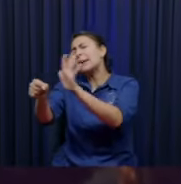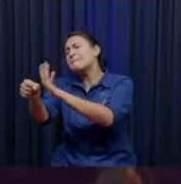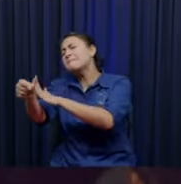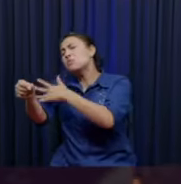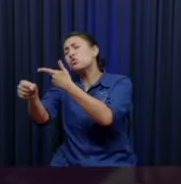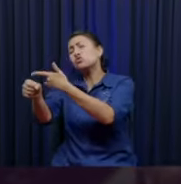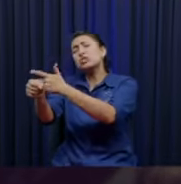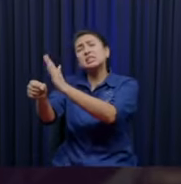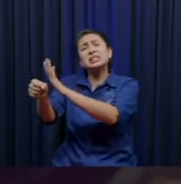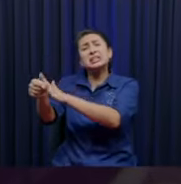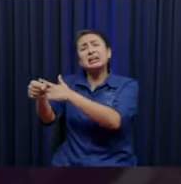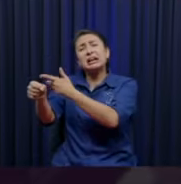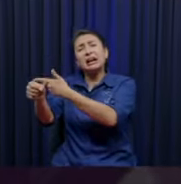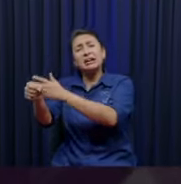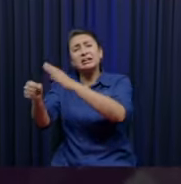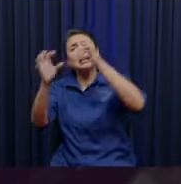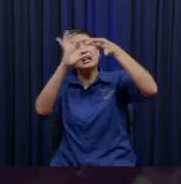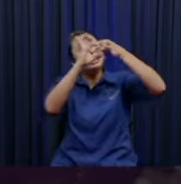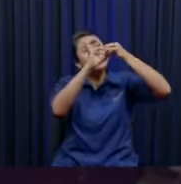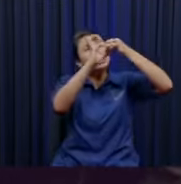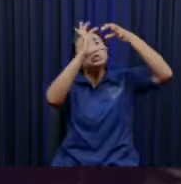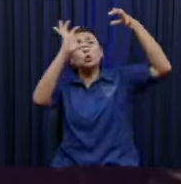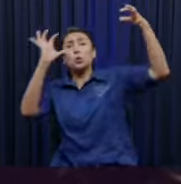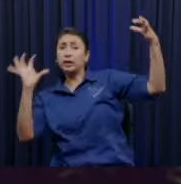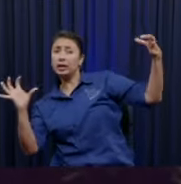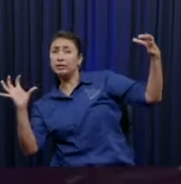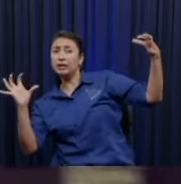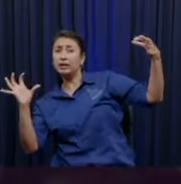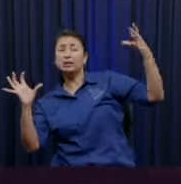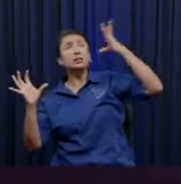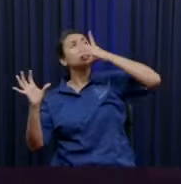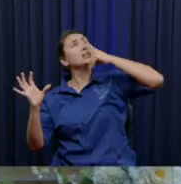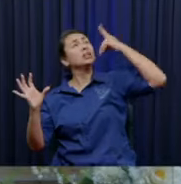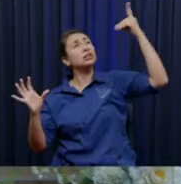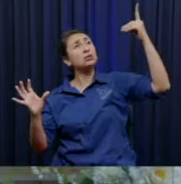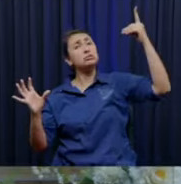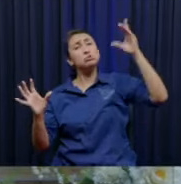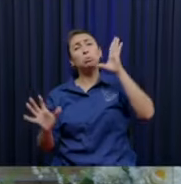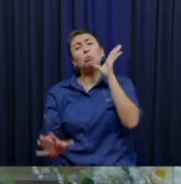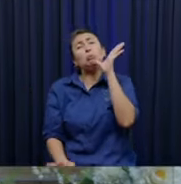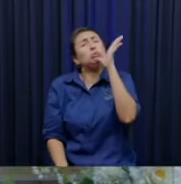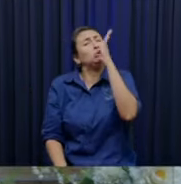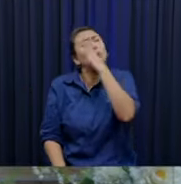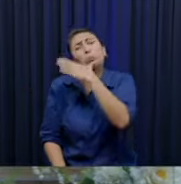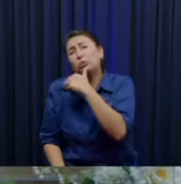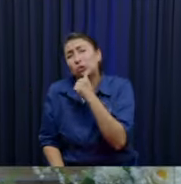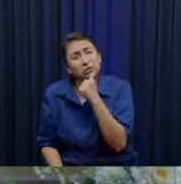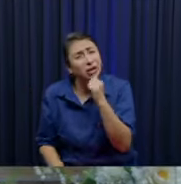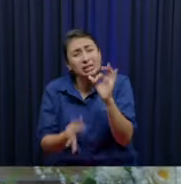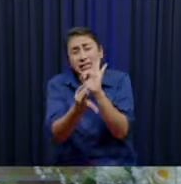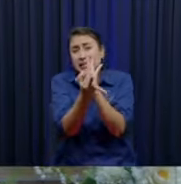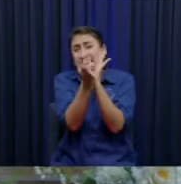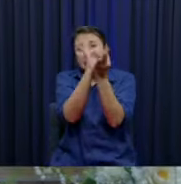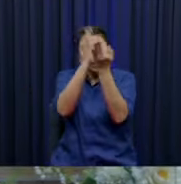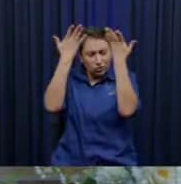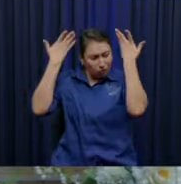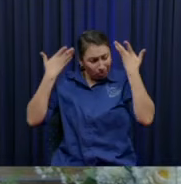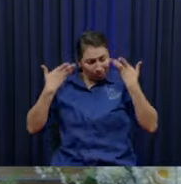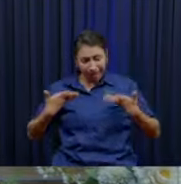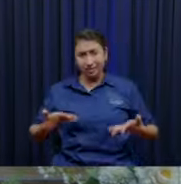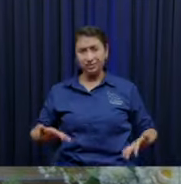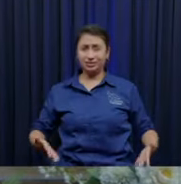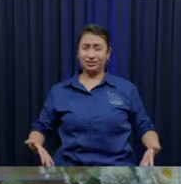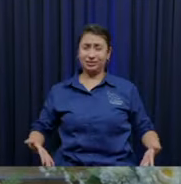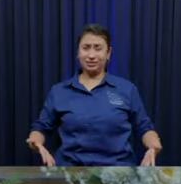himno que nadie puede cantar sino únicamente los redimidos de Jehová. Sí, denle